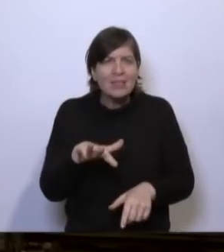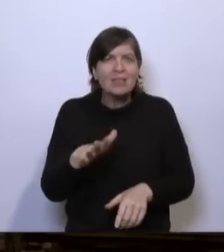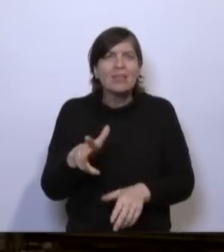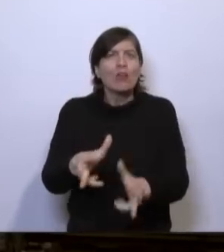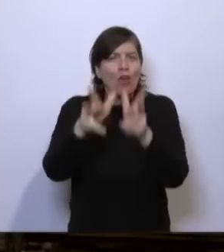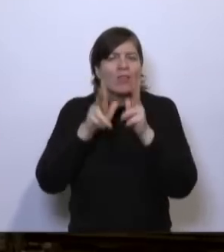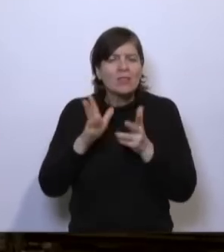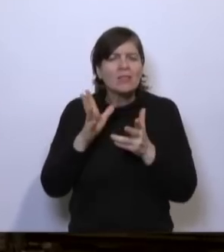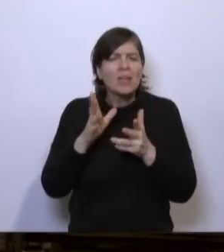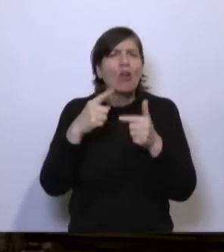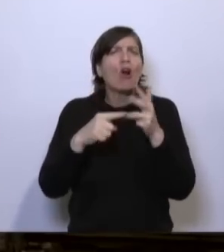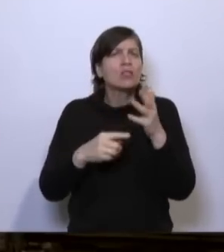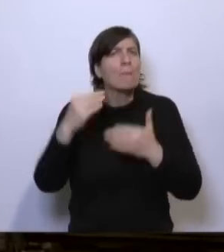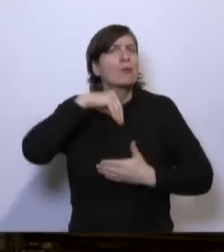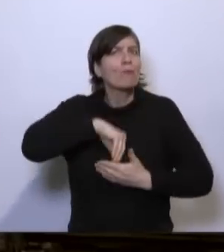de cosas profundas.